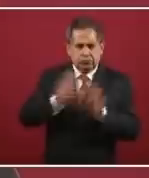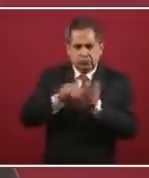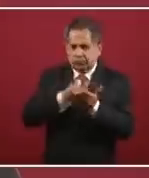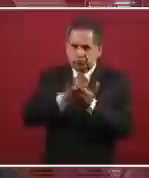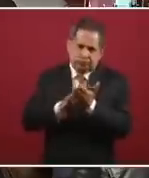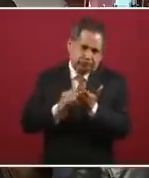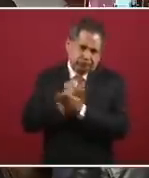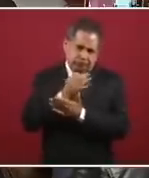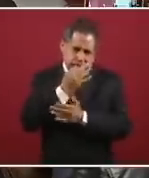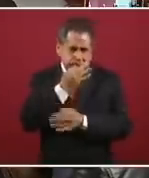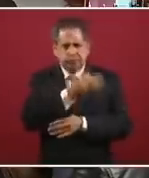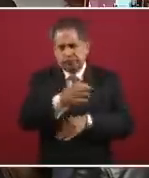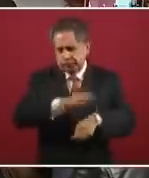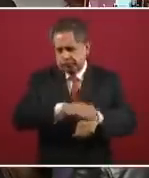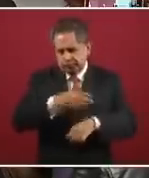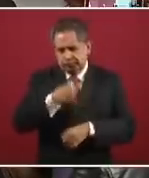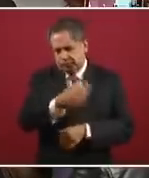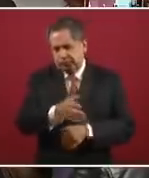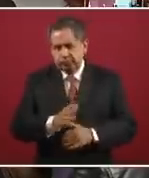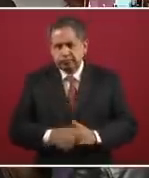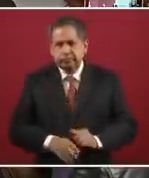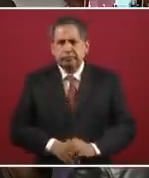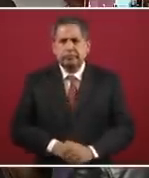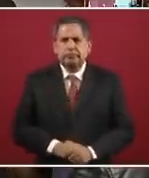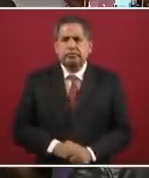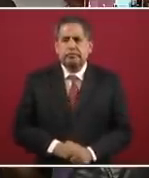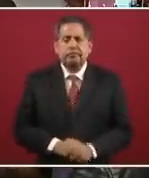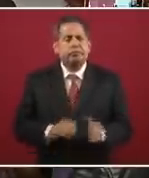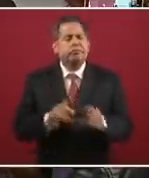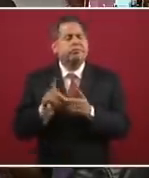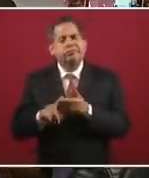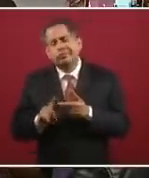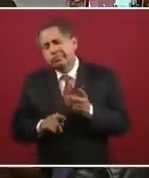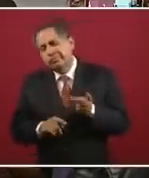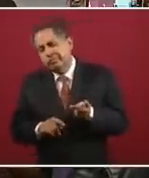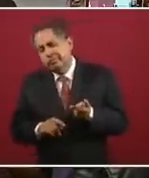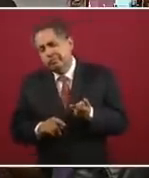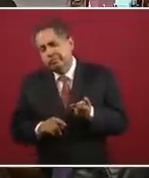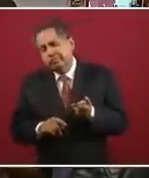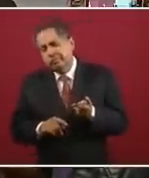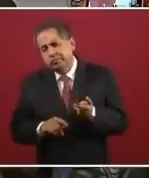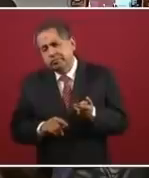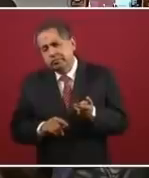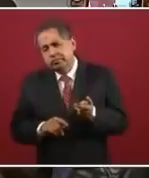confirmación de su parte y con mucho gusto la comparto. ¿Y la otra cosa que le interesaba?